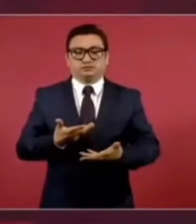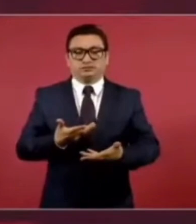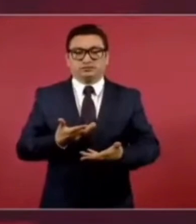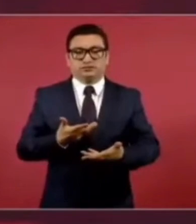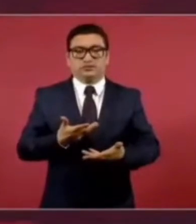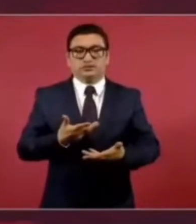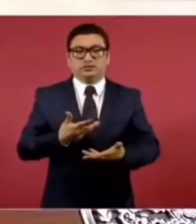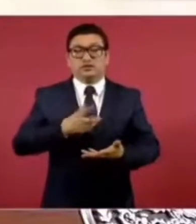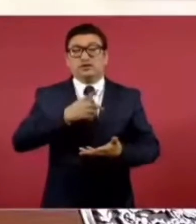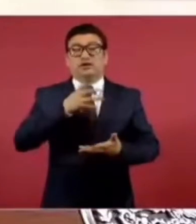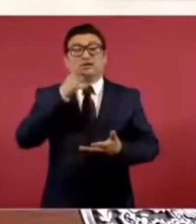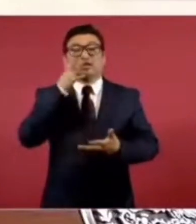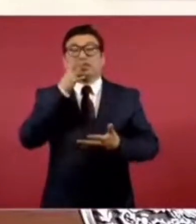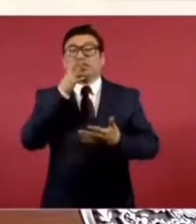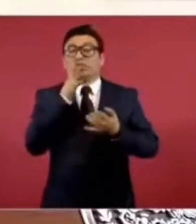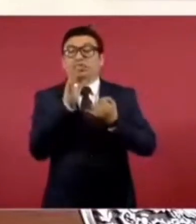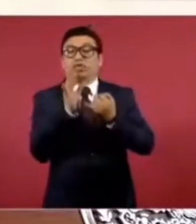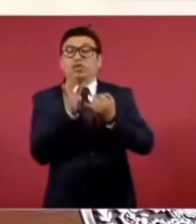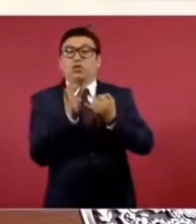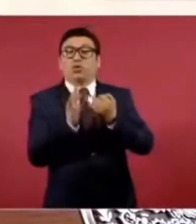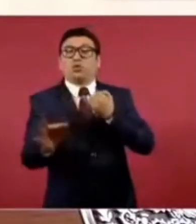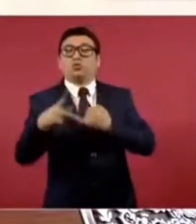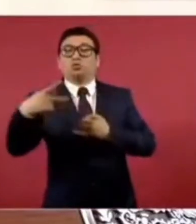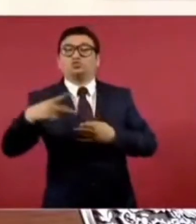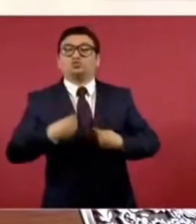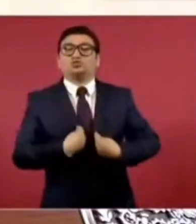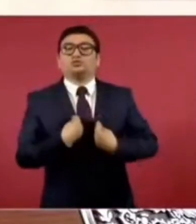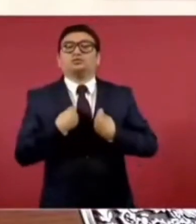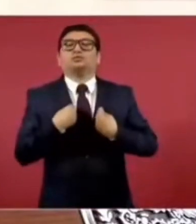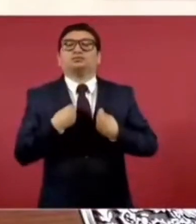y en el último tramo de su vida